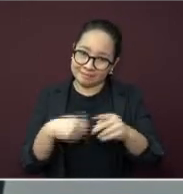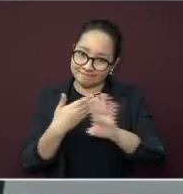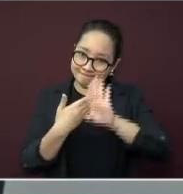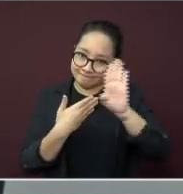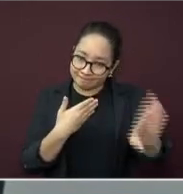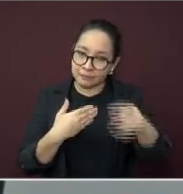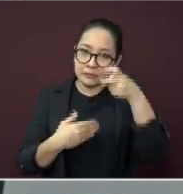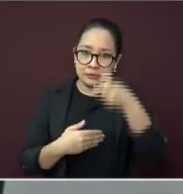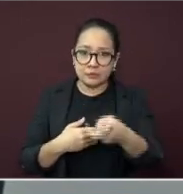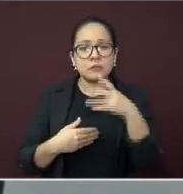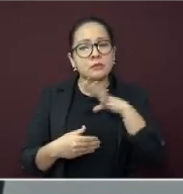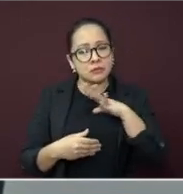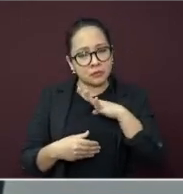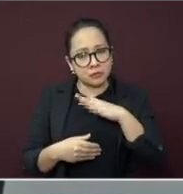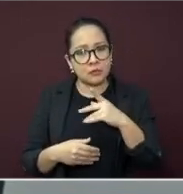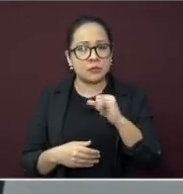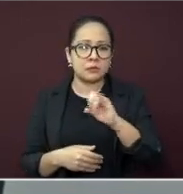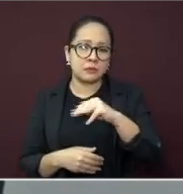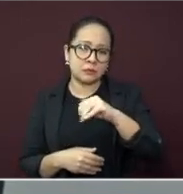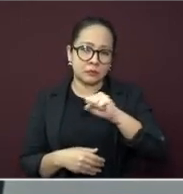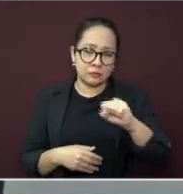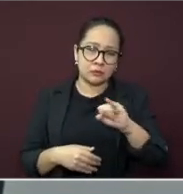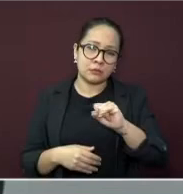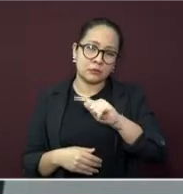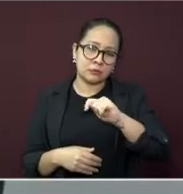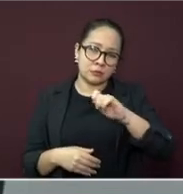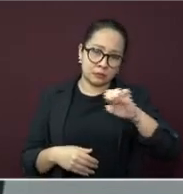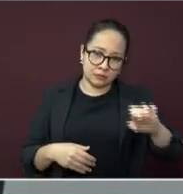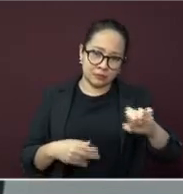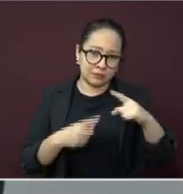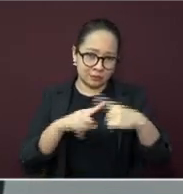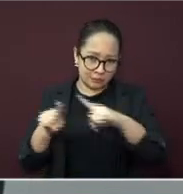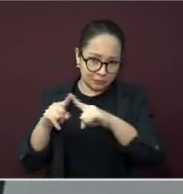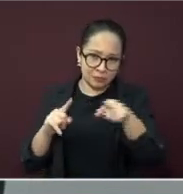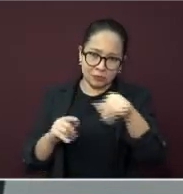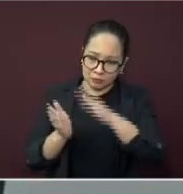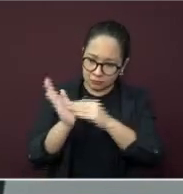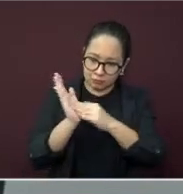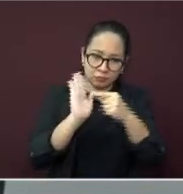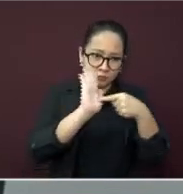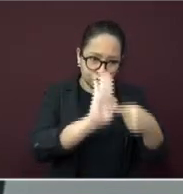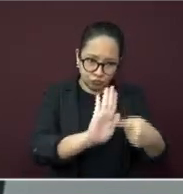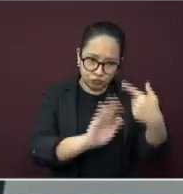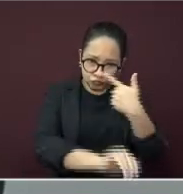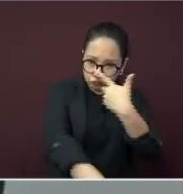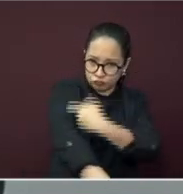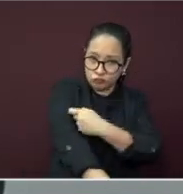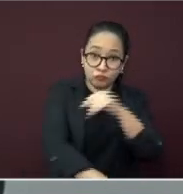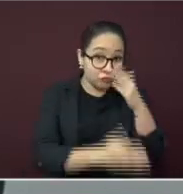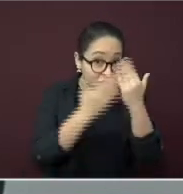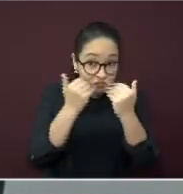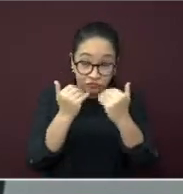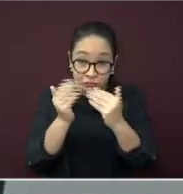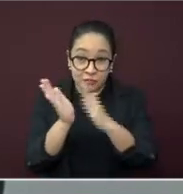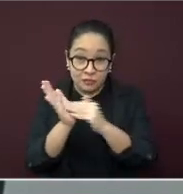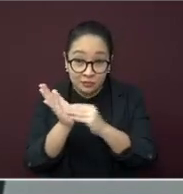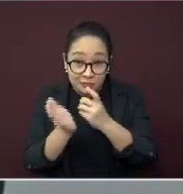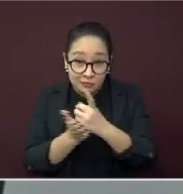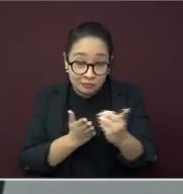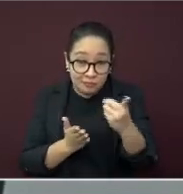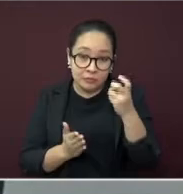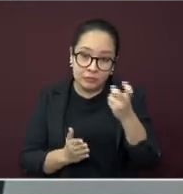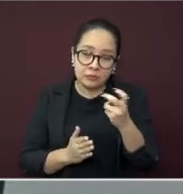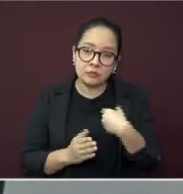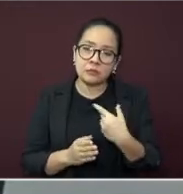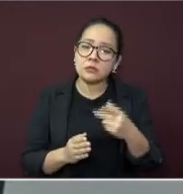su unidad de salud a recibir su dosis si no tienen derechohabiencia acudan al centro de salud de sesver más cercano a su domicilio